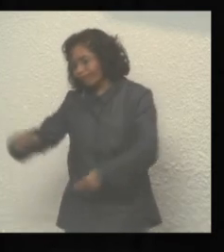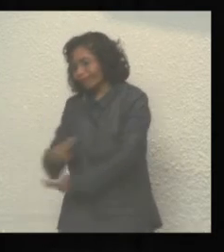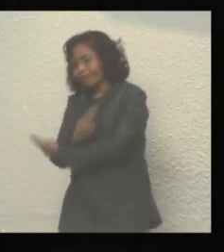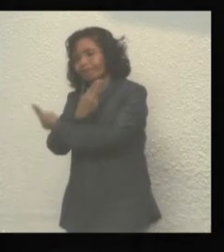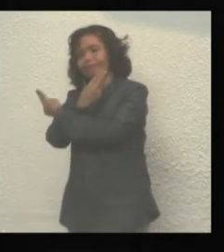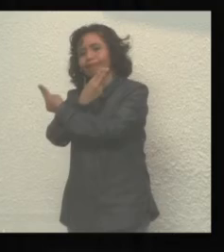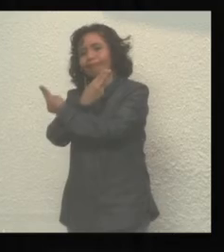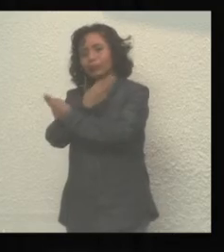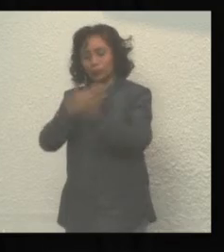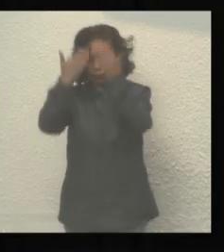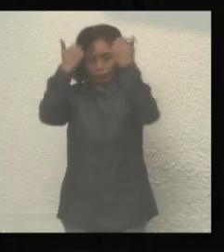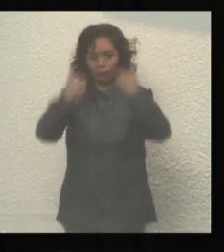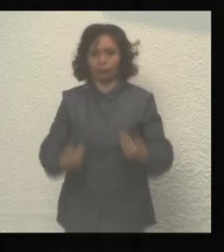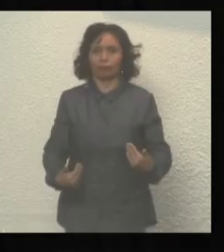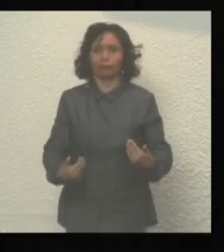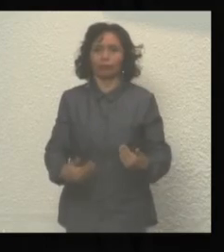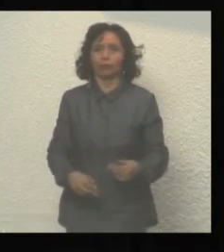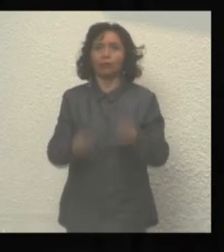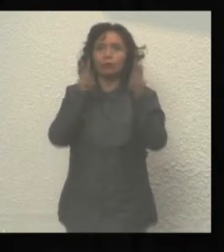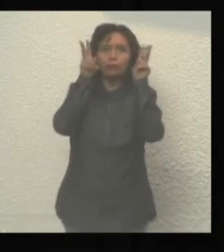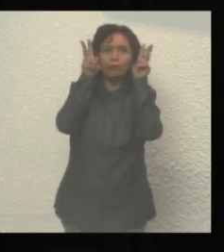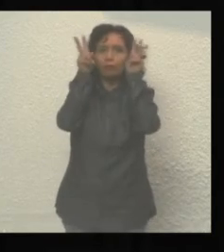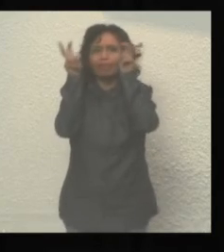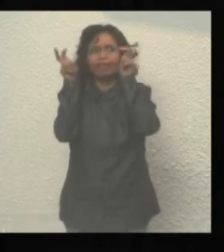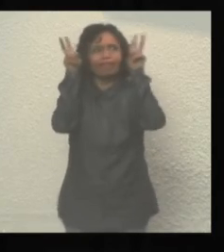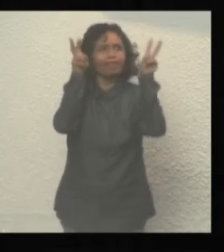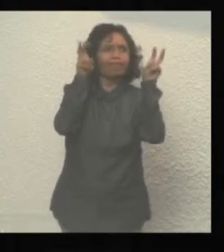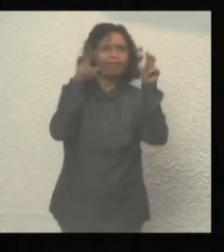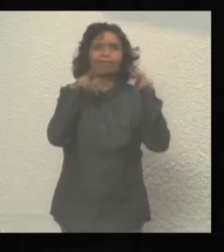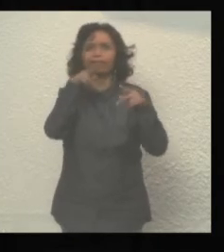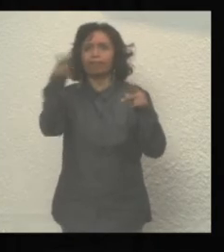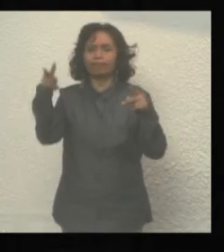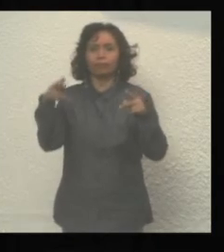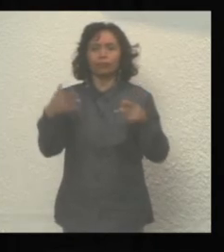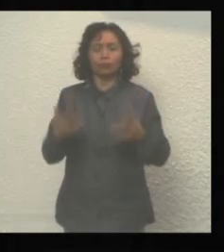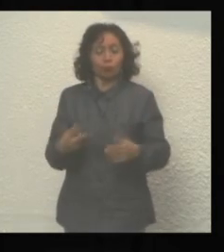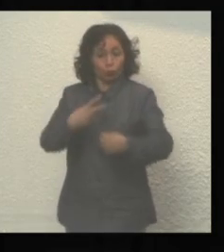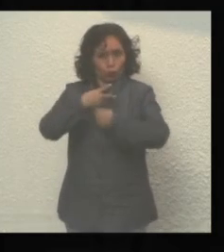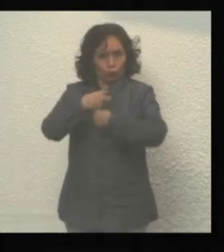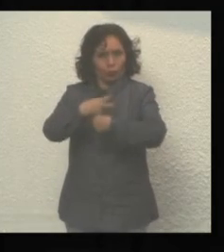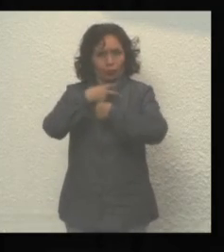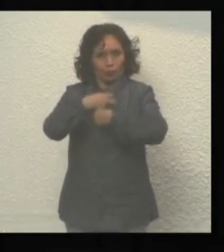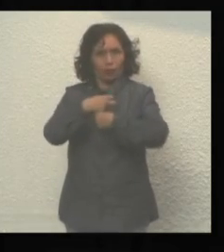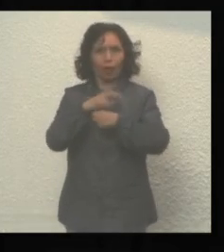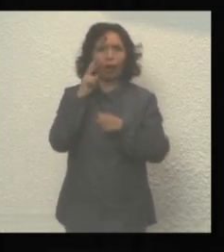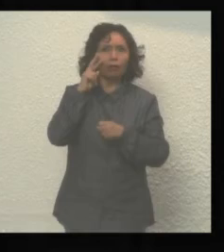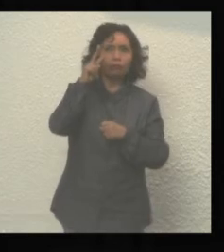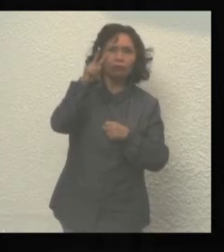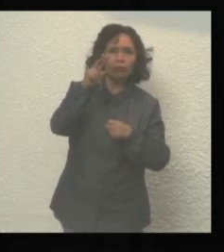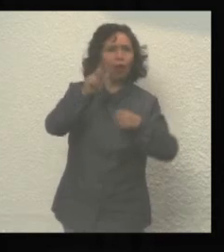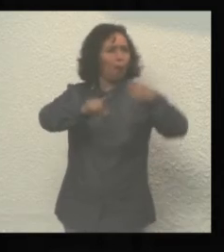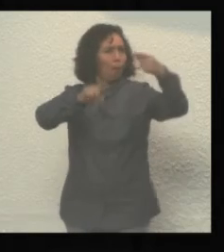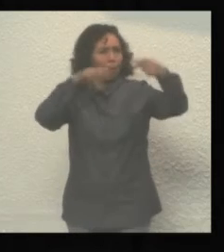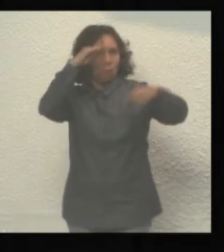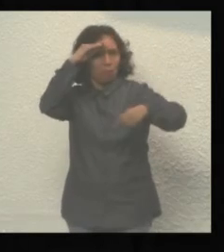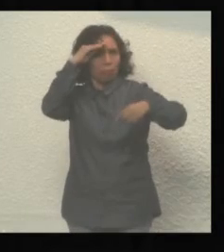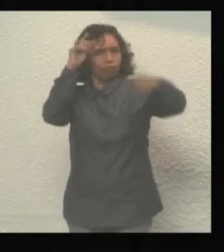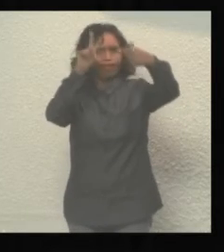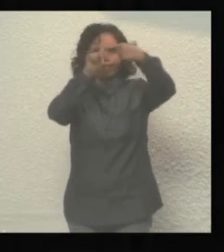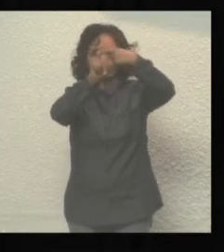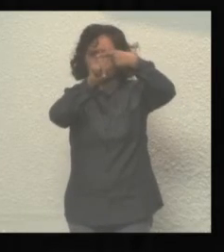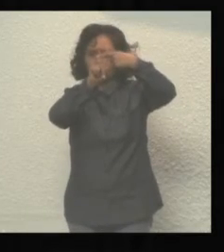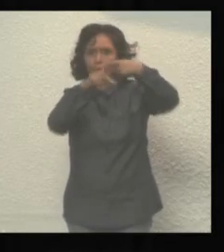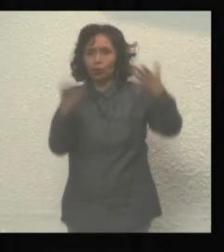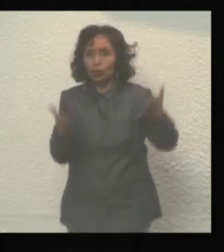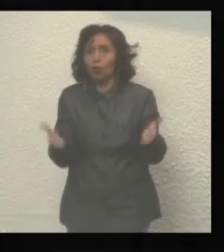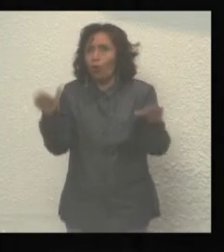somos. Esta visión y esta convicción nos invitan a ver con optimismo que estos cambios